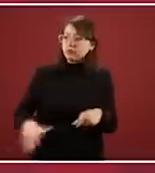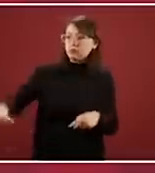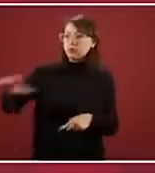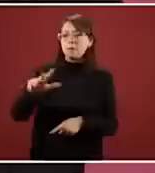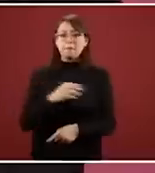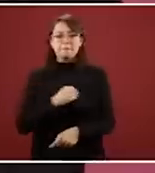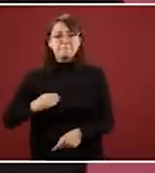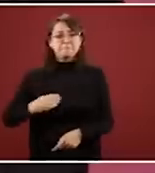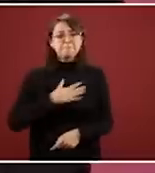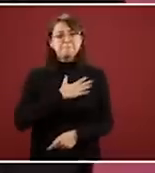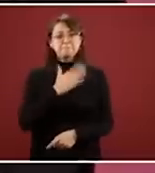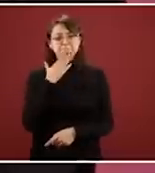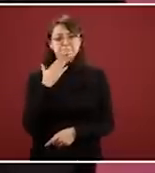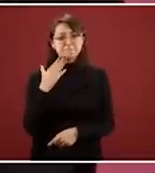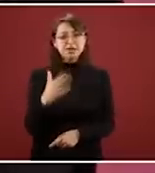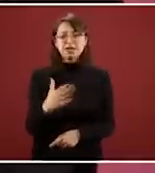progreso con justicia.